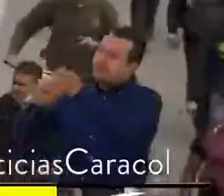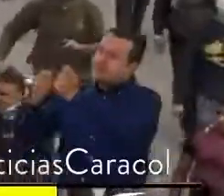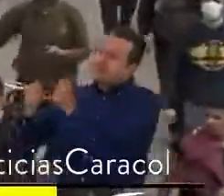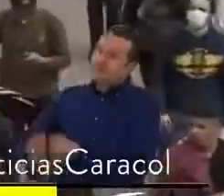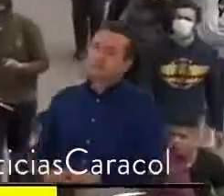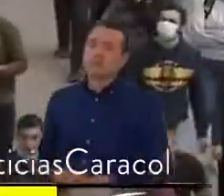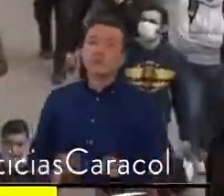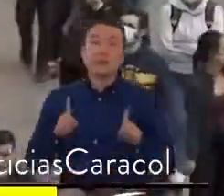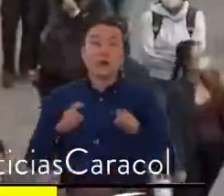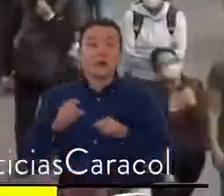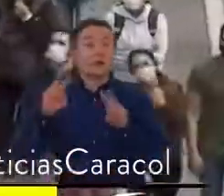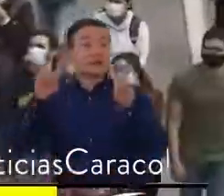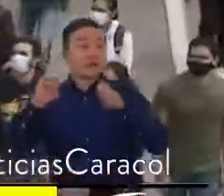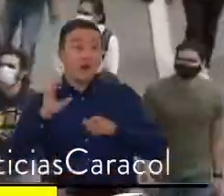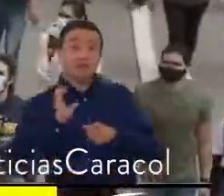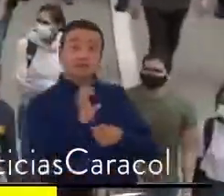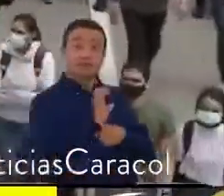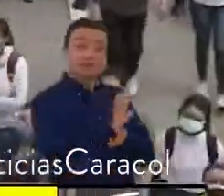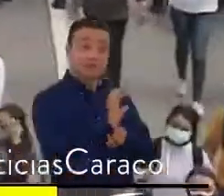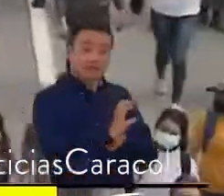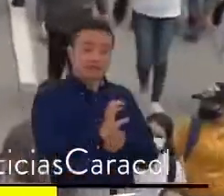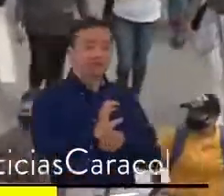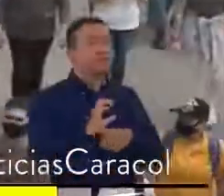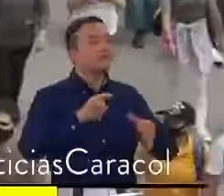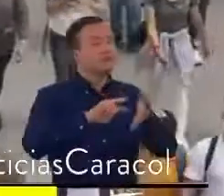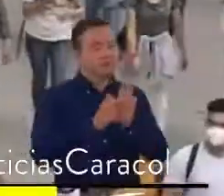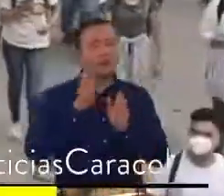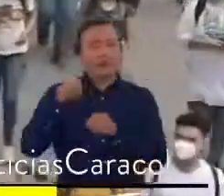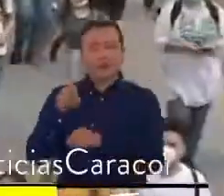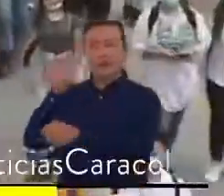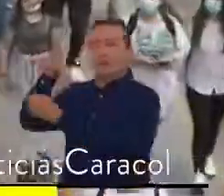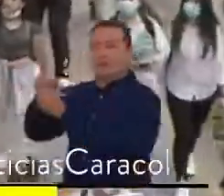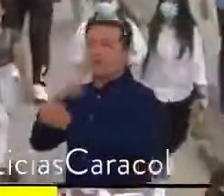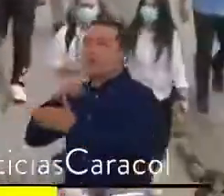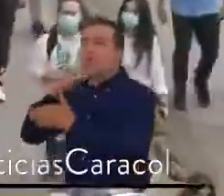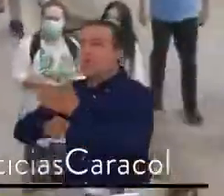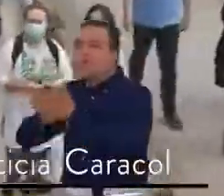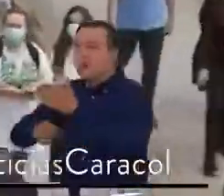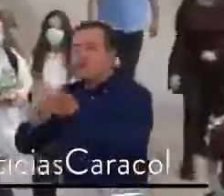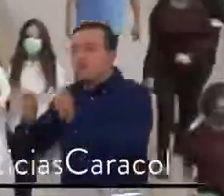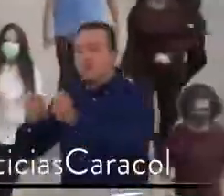investigador, es necesaria una reforma tributaria y considera que la actual es regresiva.